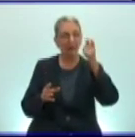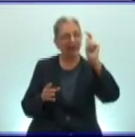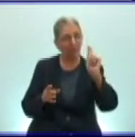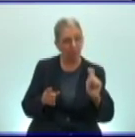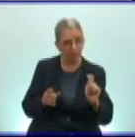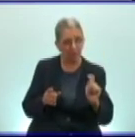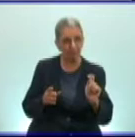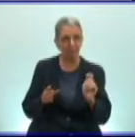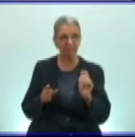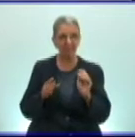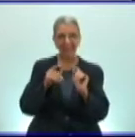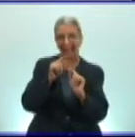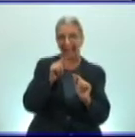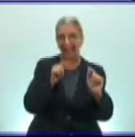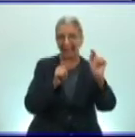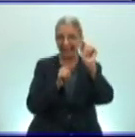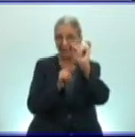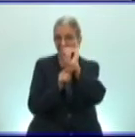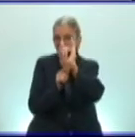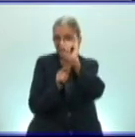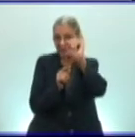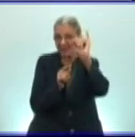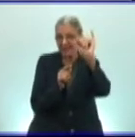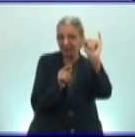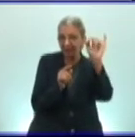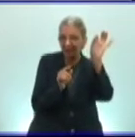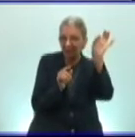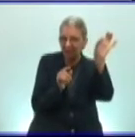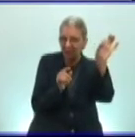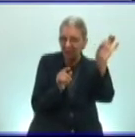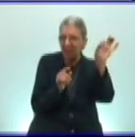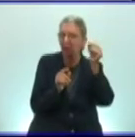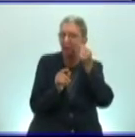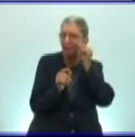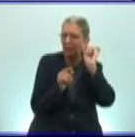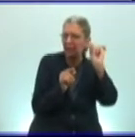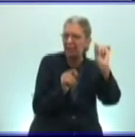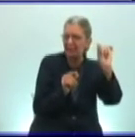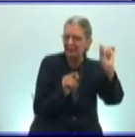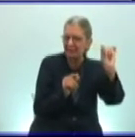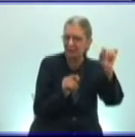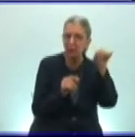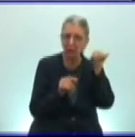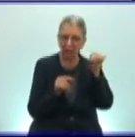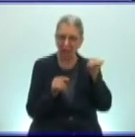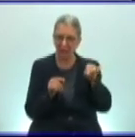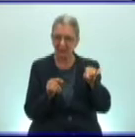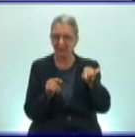en el extremo superior izquierdo de cada casilla. Ustedes lo pueden ver más claramente en su libro de